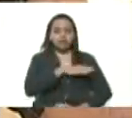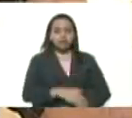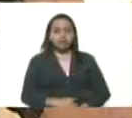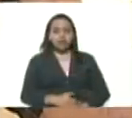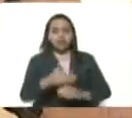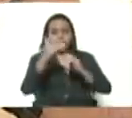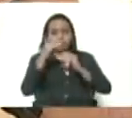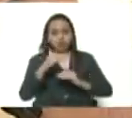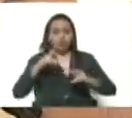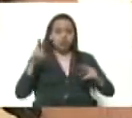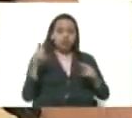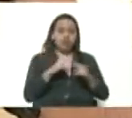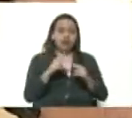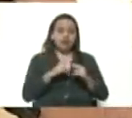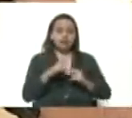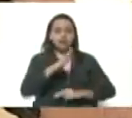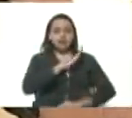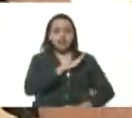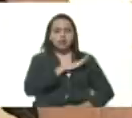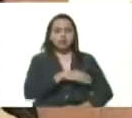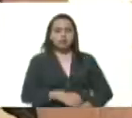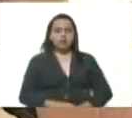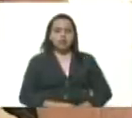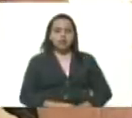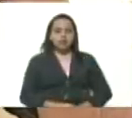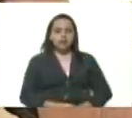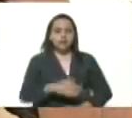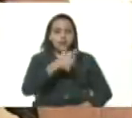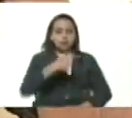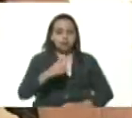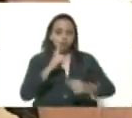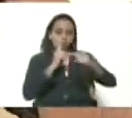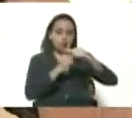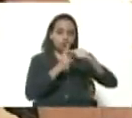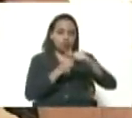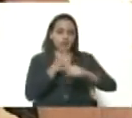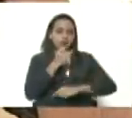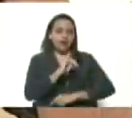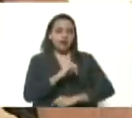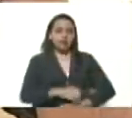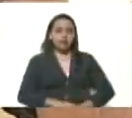lugar, en el estado Táchira, tenemos activos, o sea, pacientes positivos,